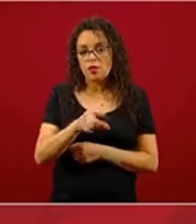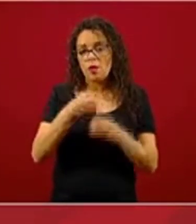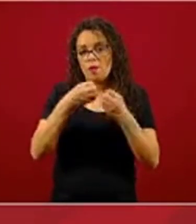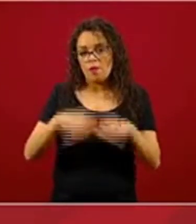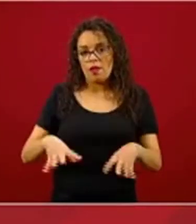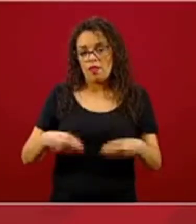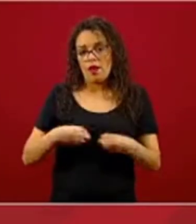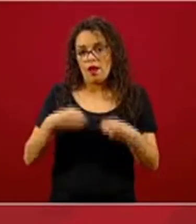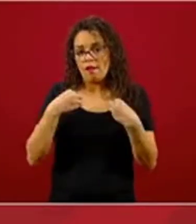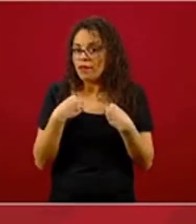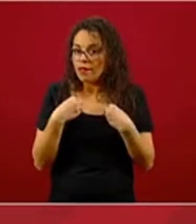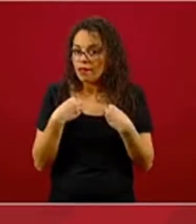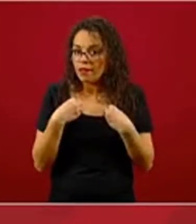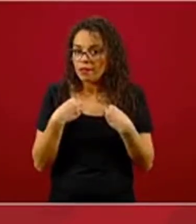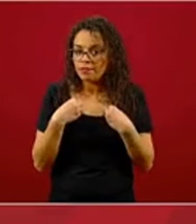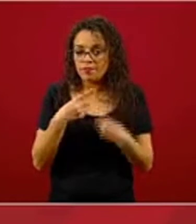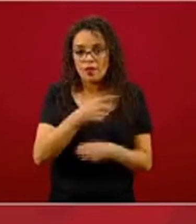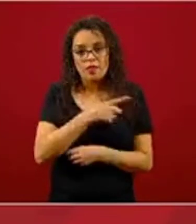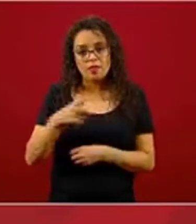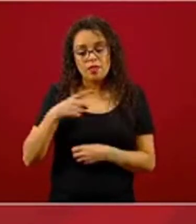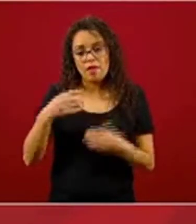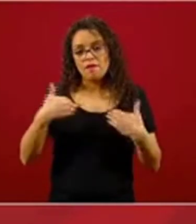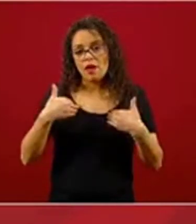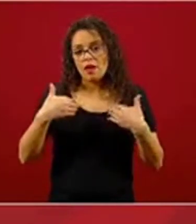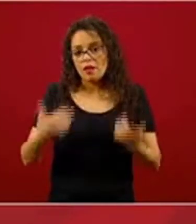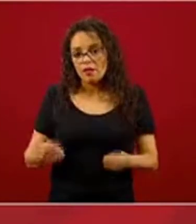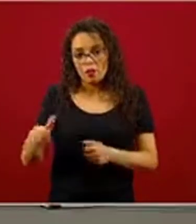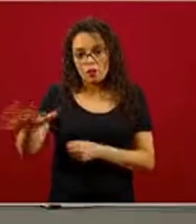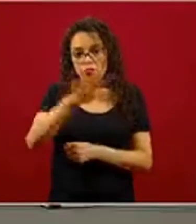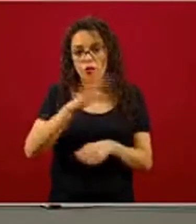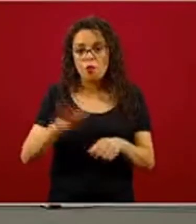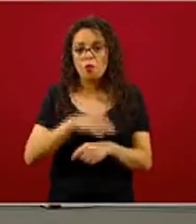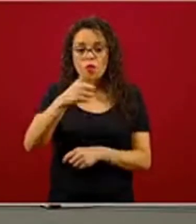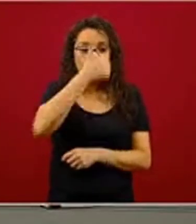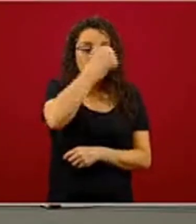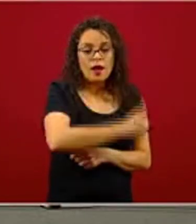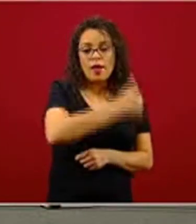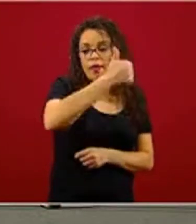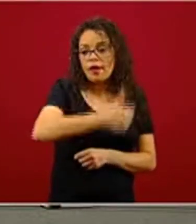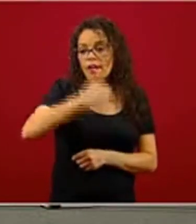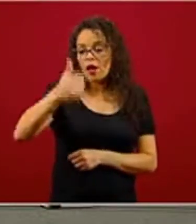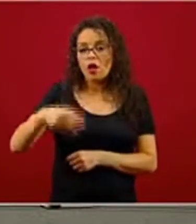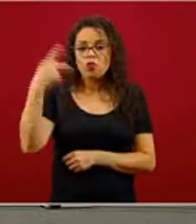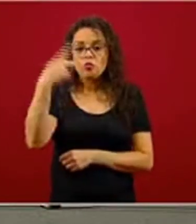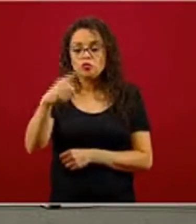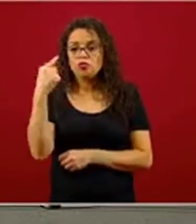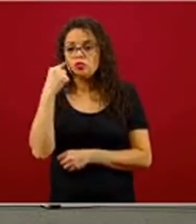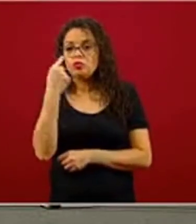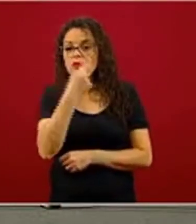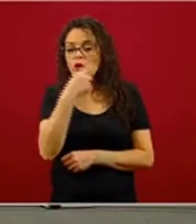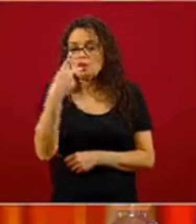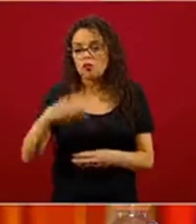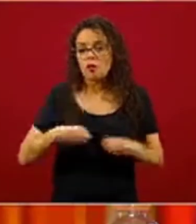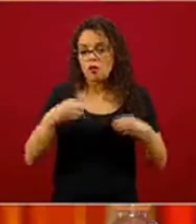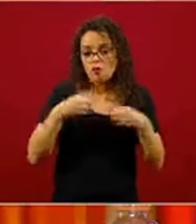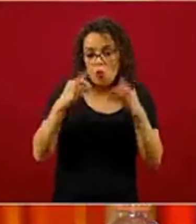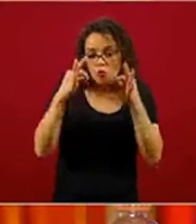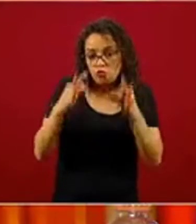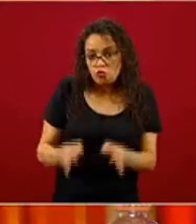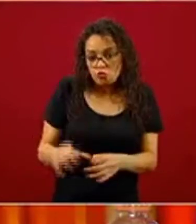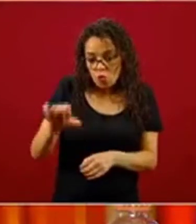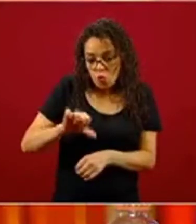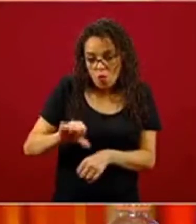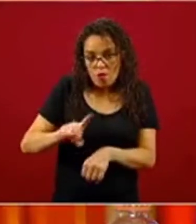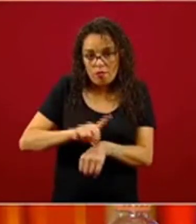esto, porque cada quien vive la propia realidad. Quien tiene un familiar en el hospital, quien ha perdido a un familiar